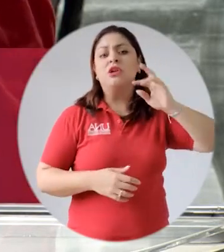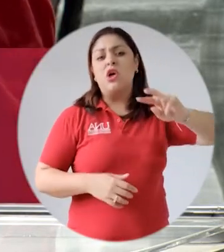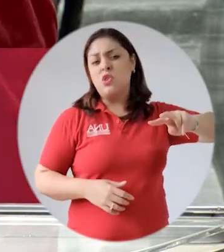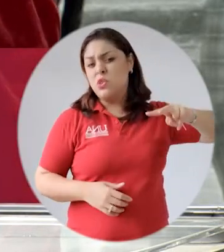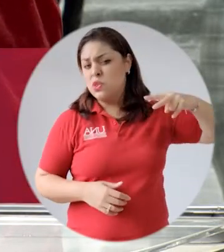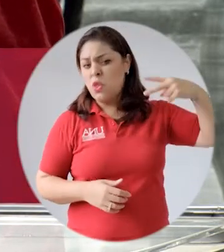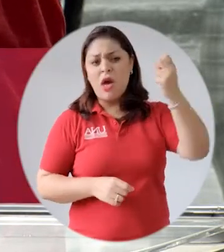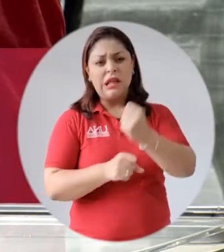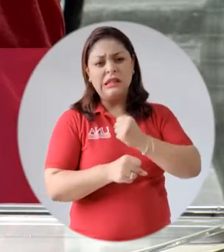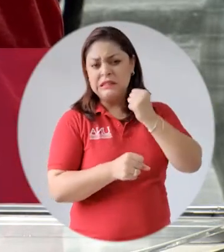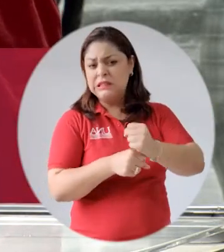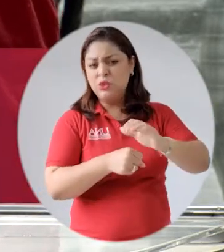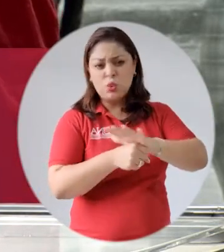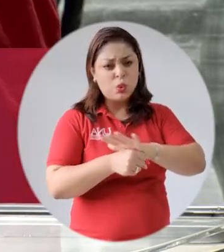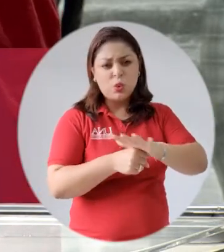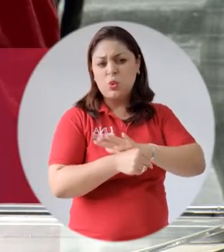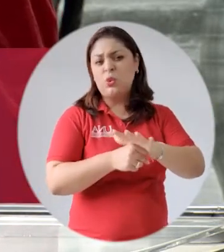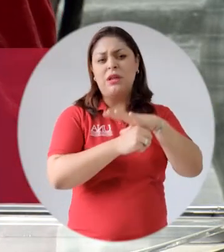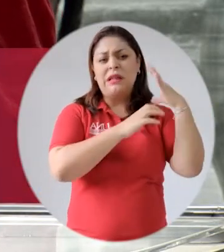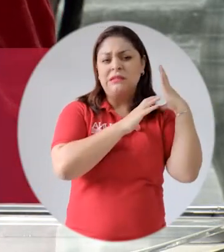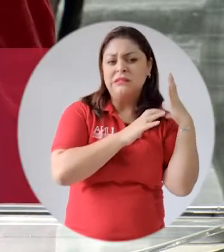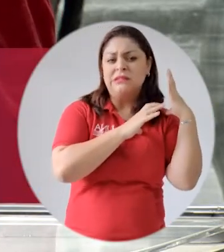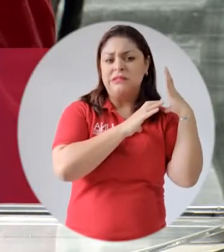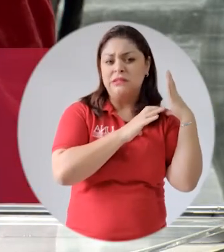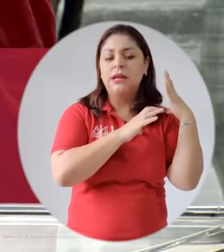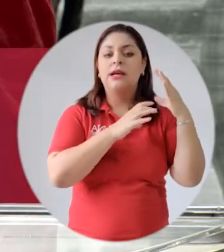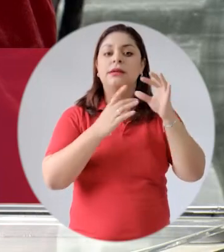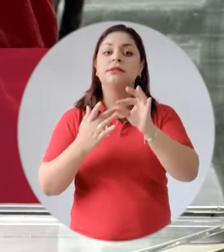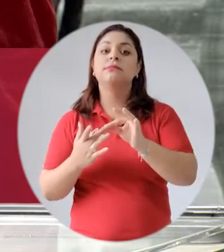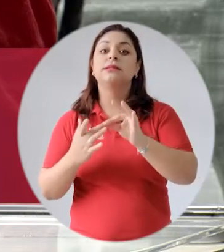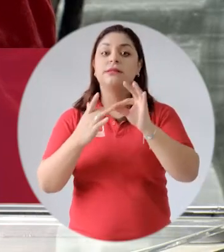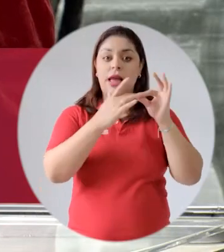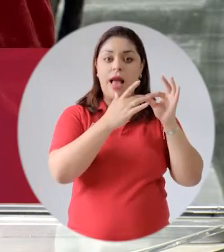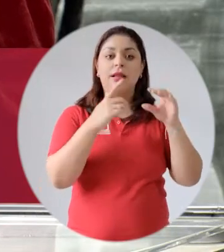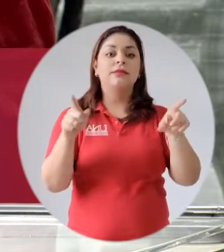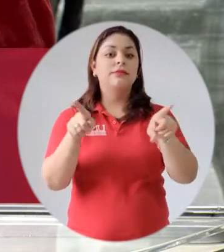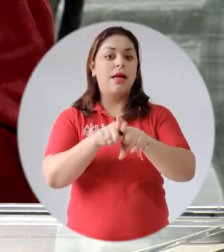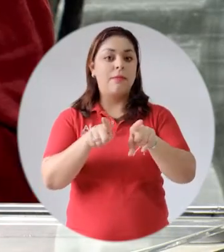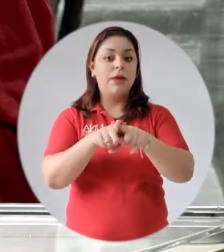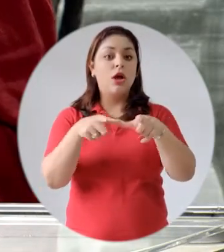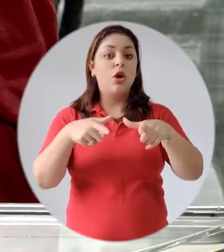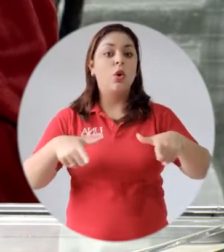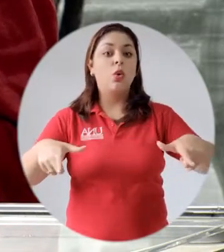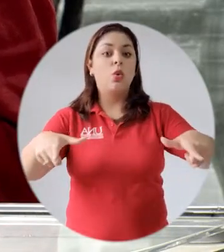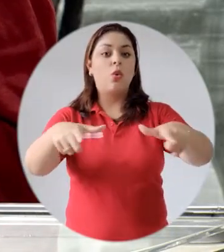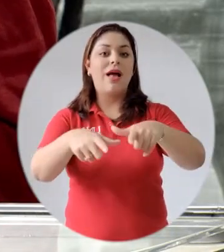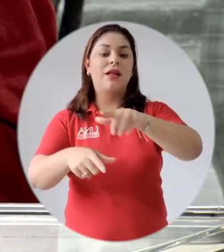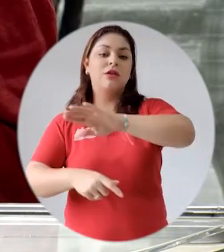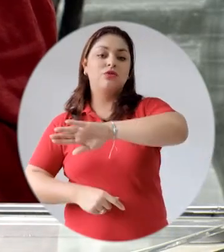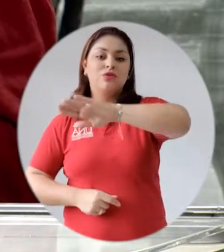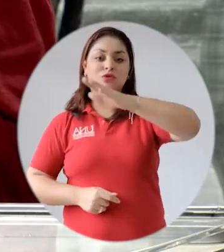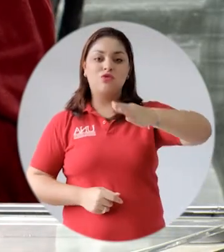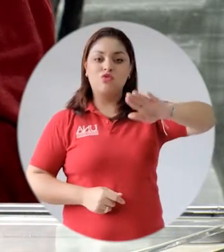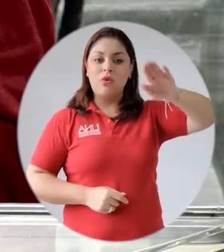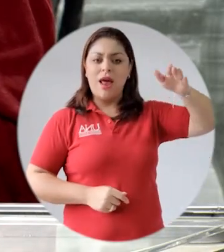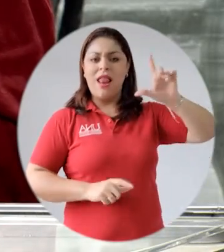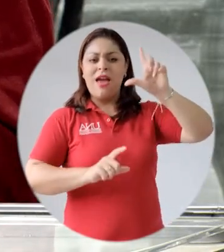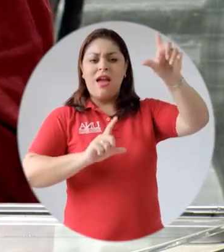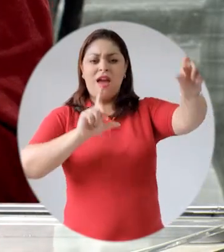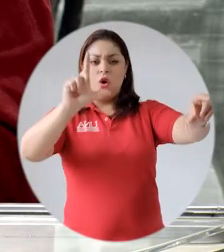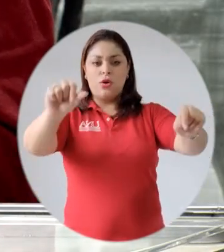la encuesta sigue reflejando a través del tiempo, porque ¿verdad? Se hizo una en el 2017, otra en el 2022, se sigue